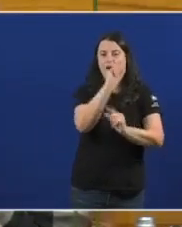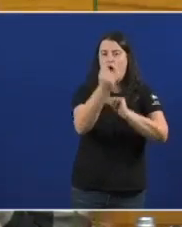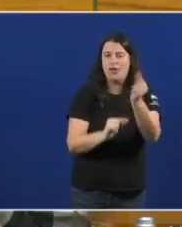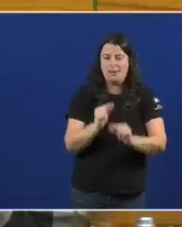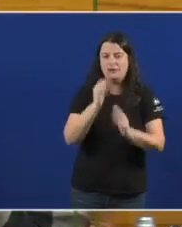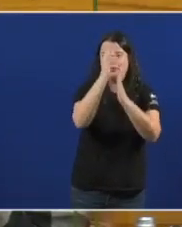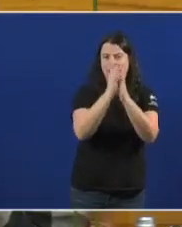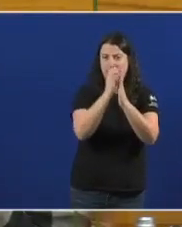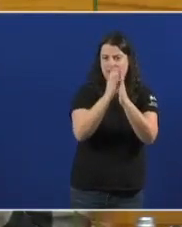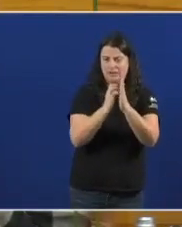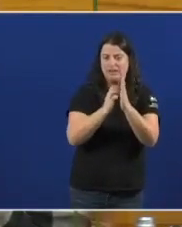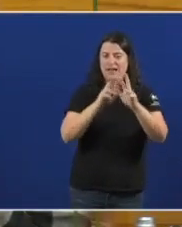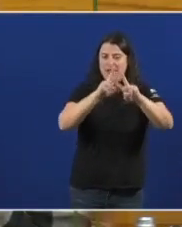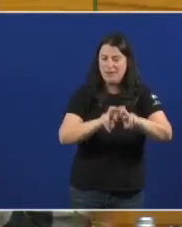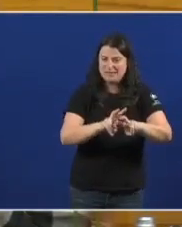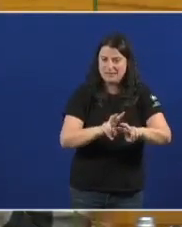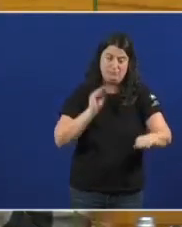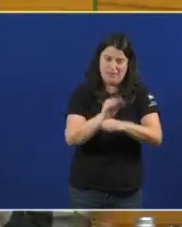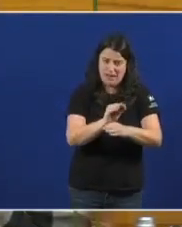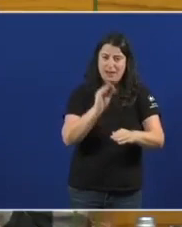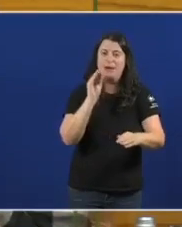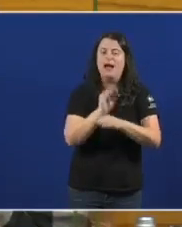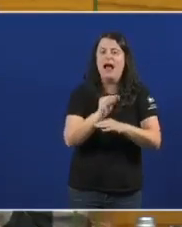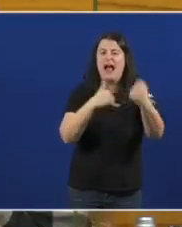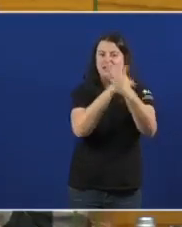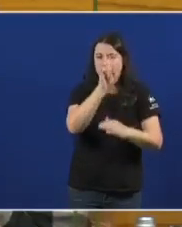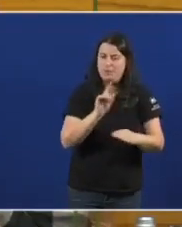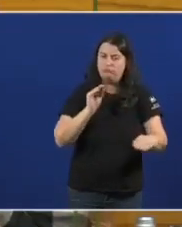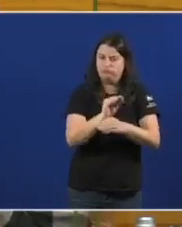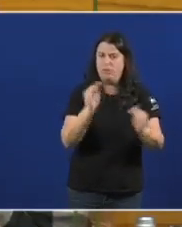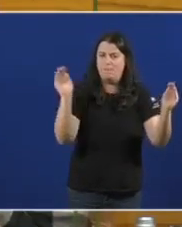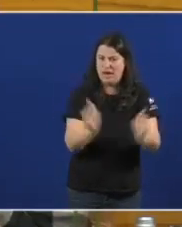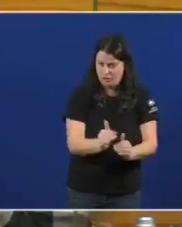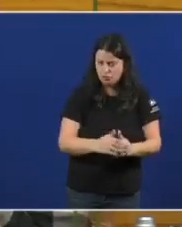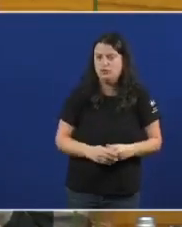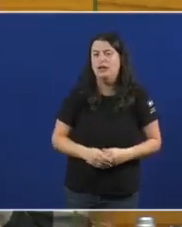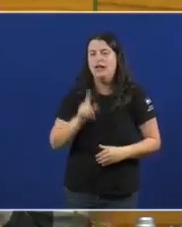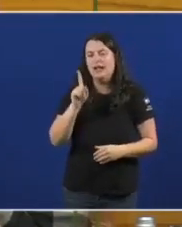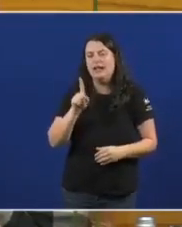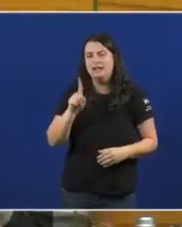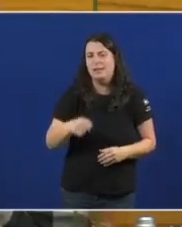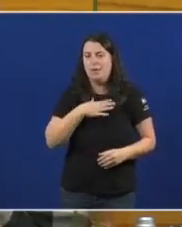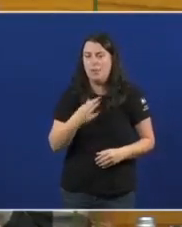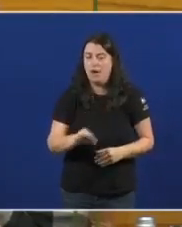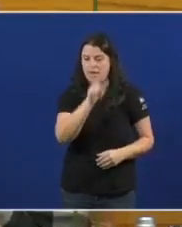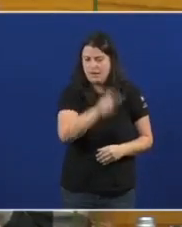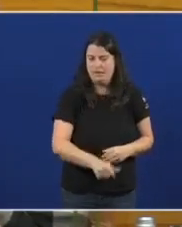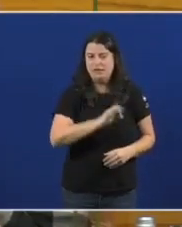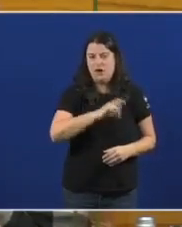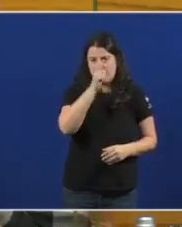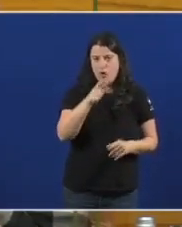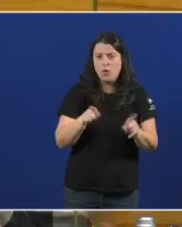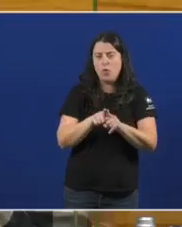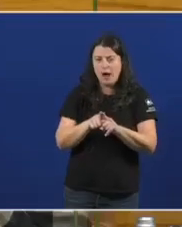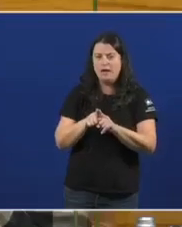se rebaixa o investimento que se vai facer en atención primaria. Ou podía tamén vostede, señor Feijóo, sumarse á